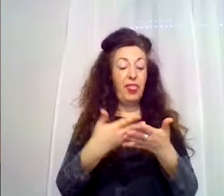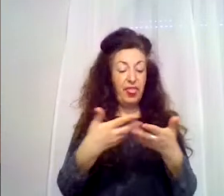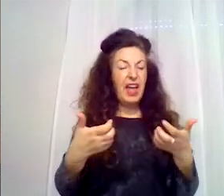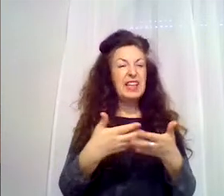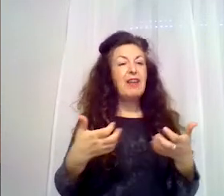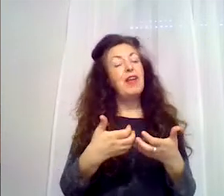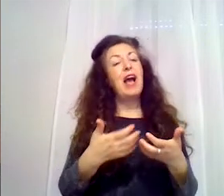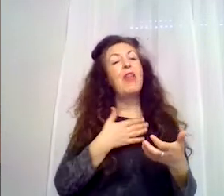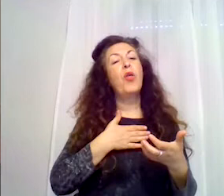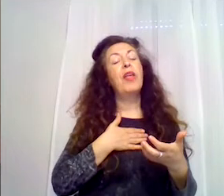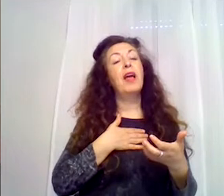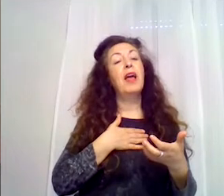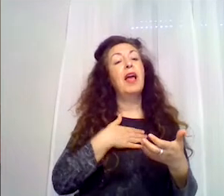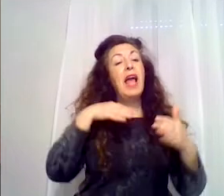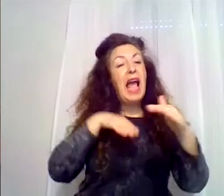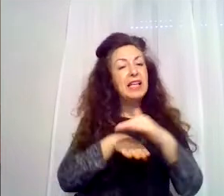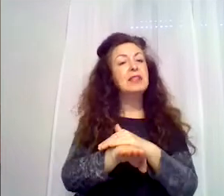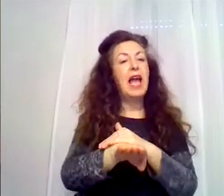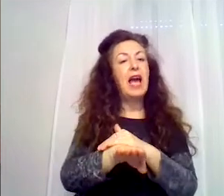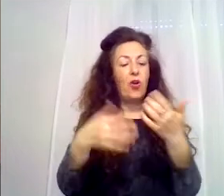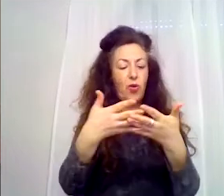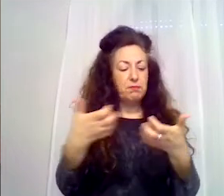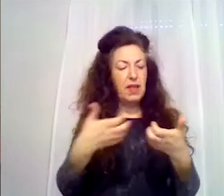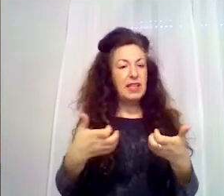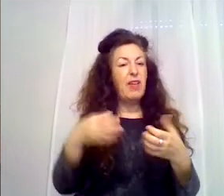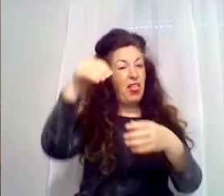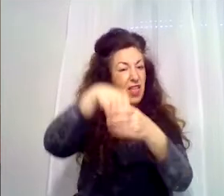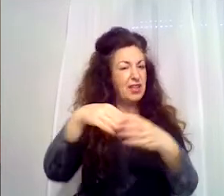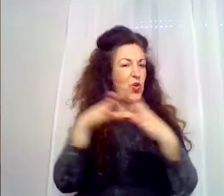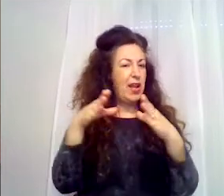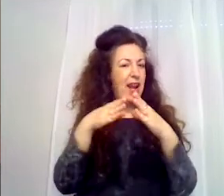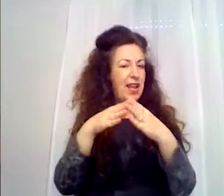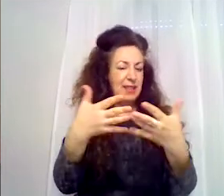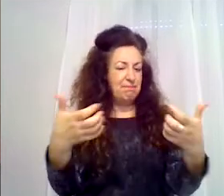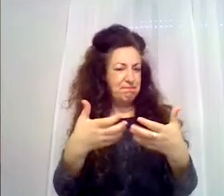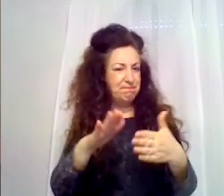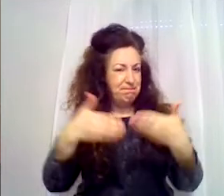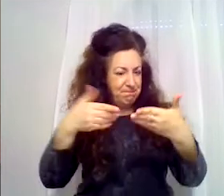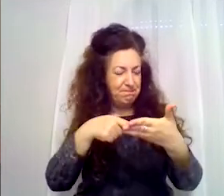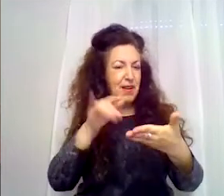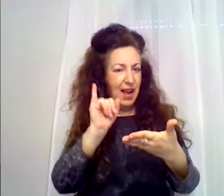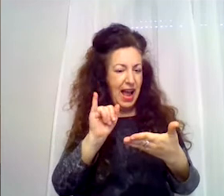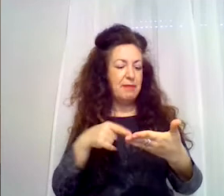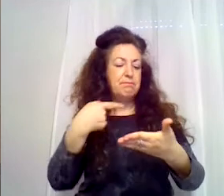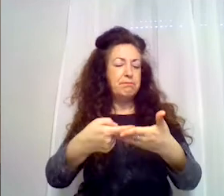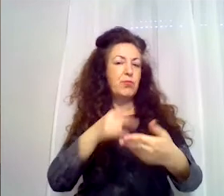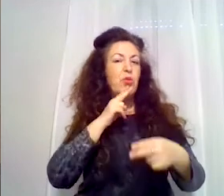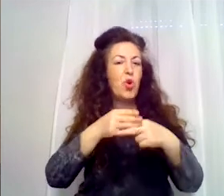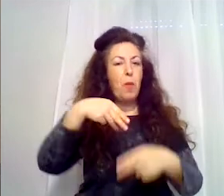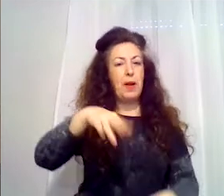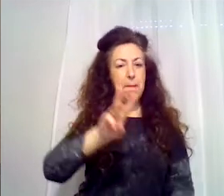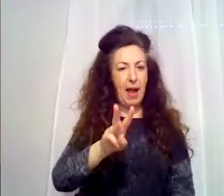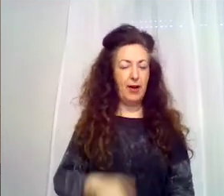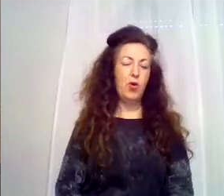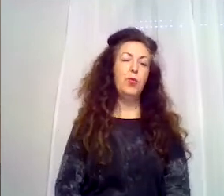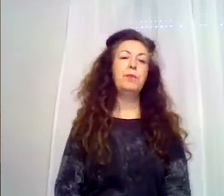se perdieron, bueno, pues después, como digo, del bombardeo de la Segunda Guerra Mundial, donde quedó absolutamente todo arriba, todo pues en muy mal estado. Lo